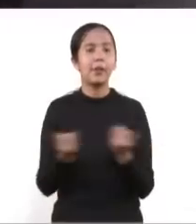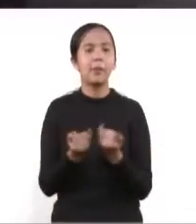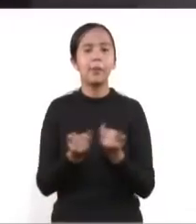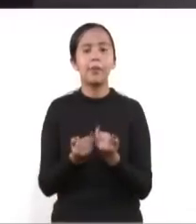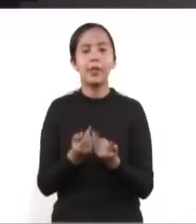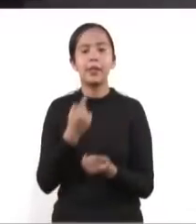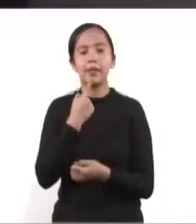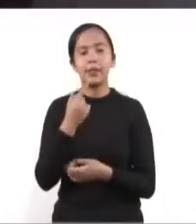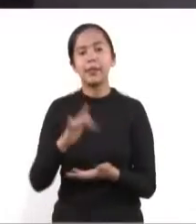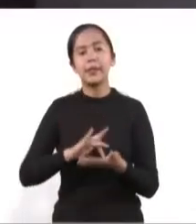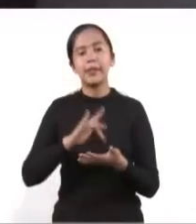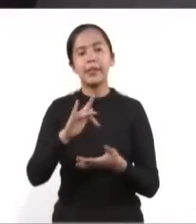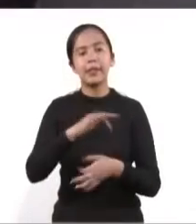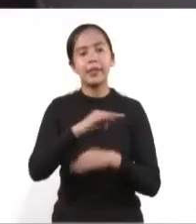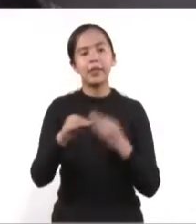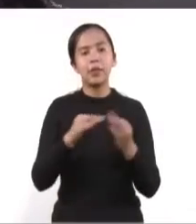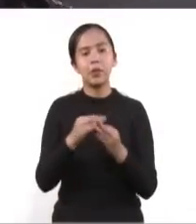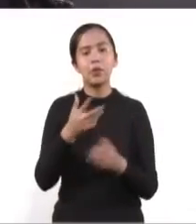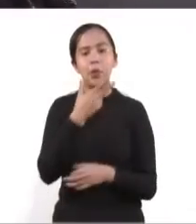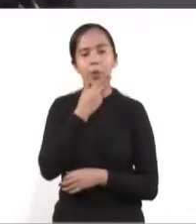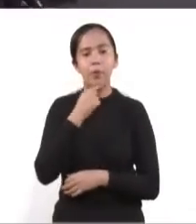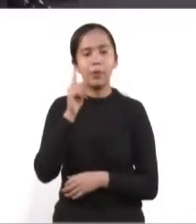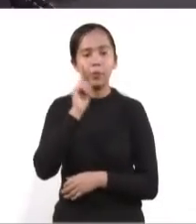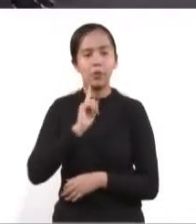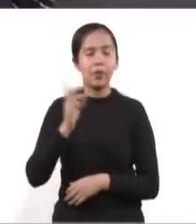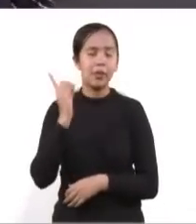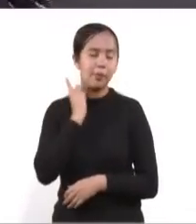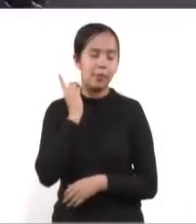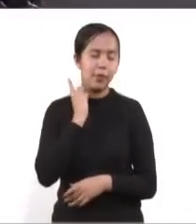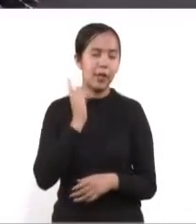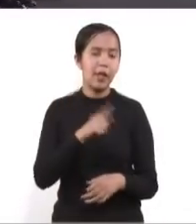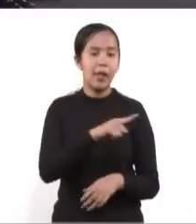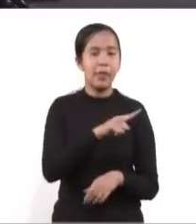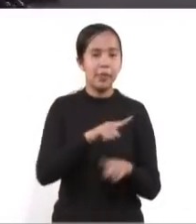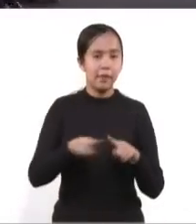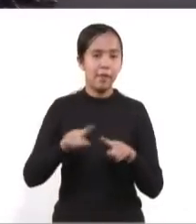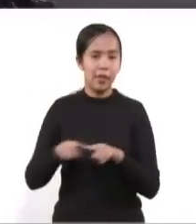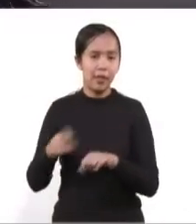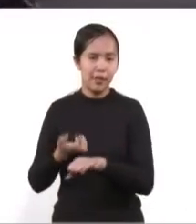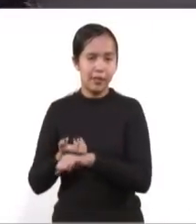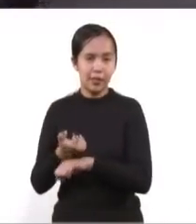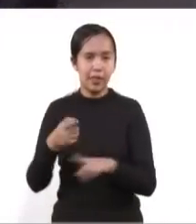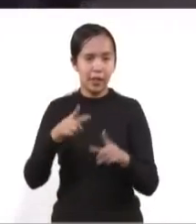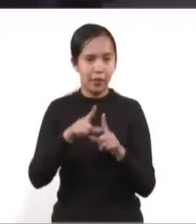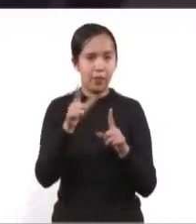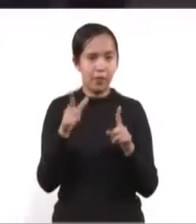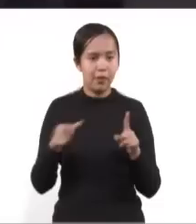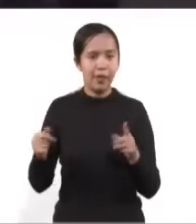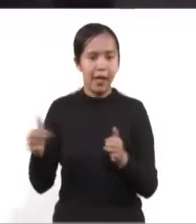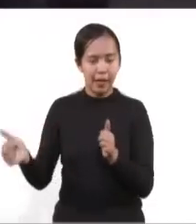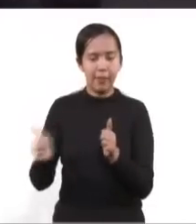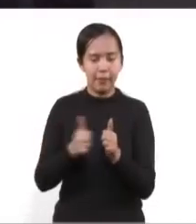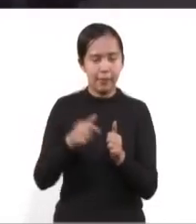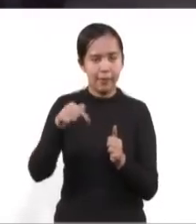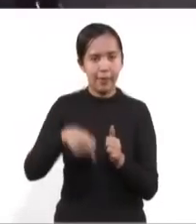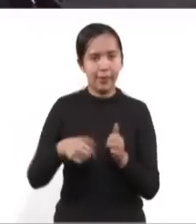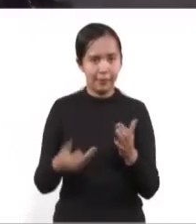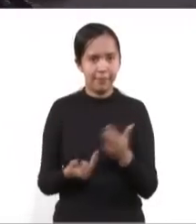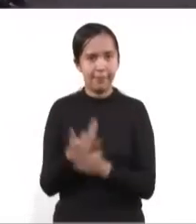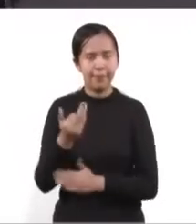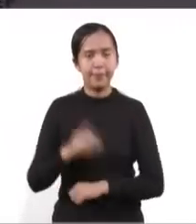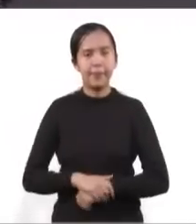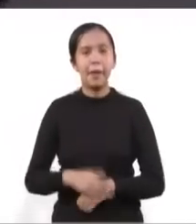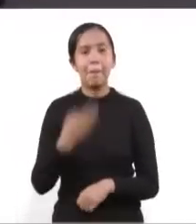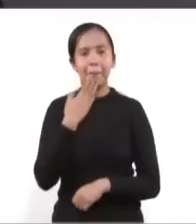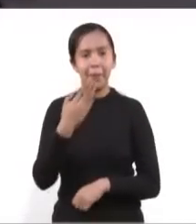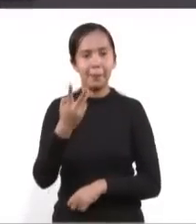nuestro agradecimiento a todas las diputadas y diputados de los diferentes estados de la República que nos acompañan en esta mañana. Muchas gracias, bienvenidos.